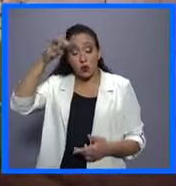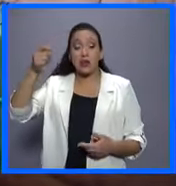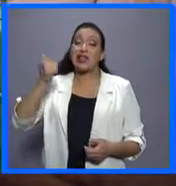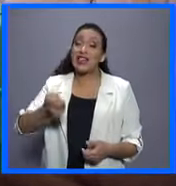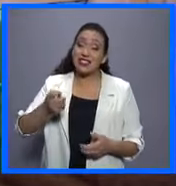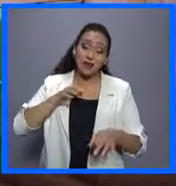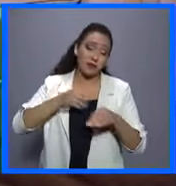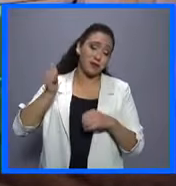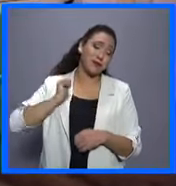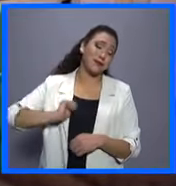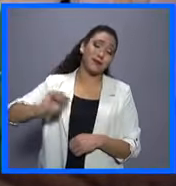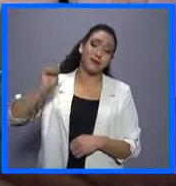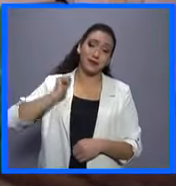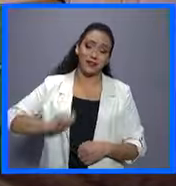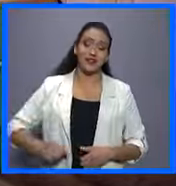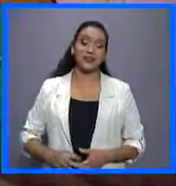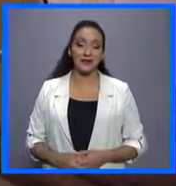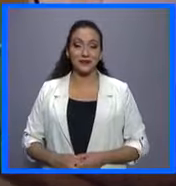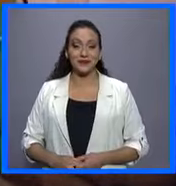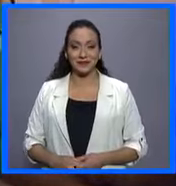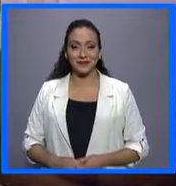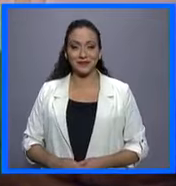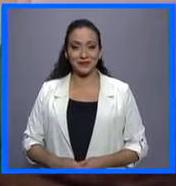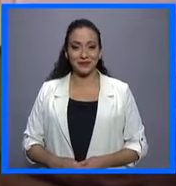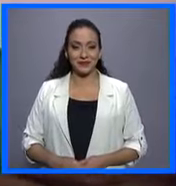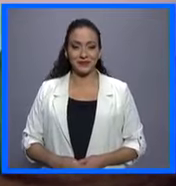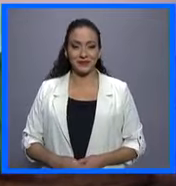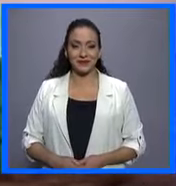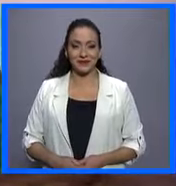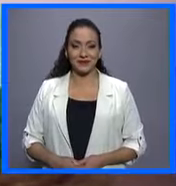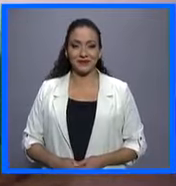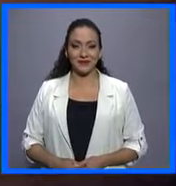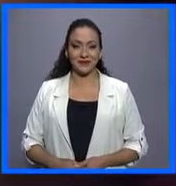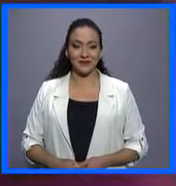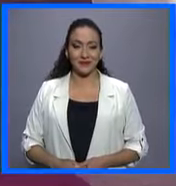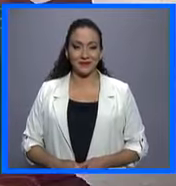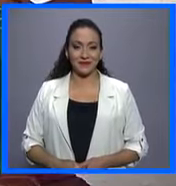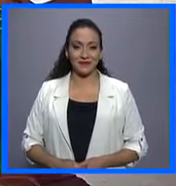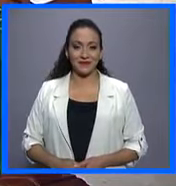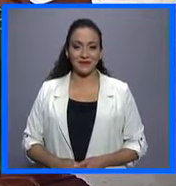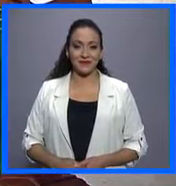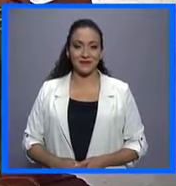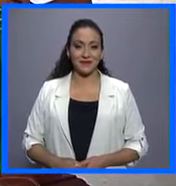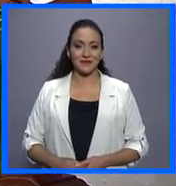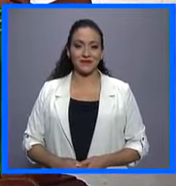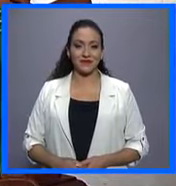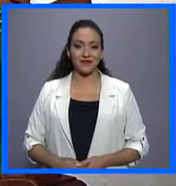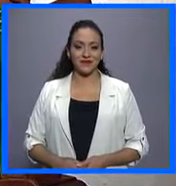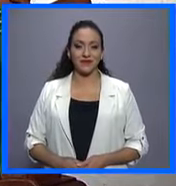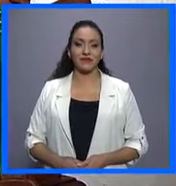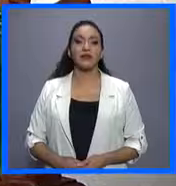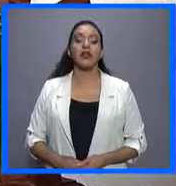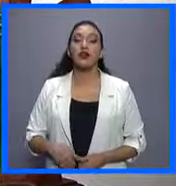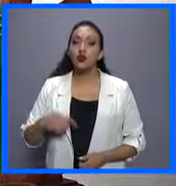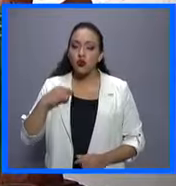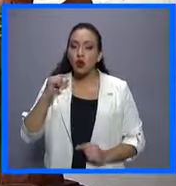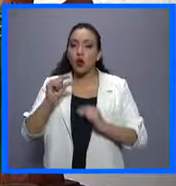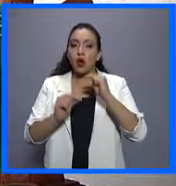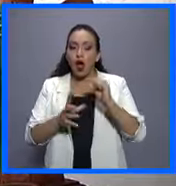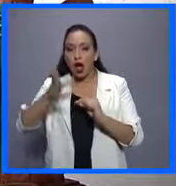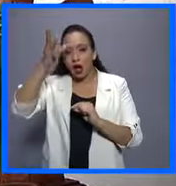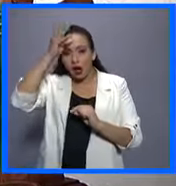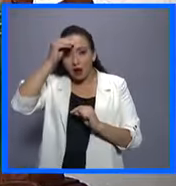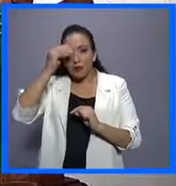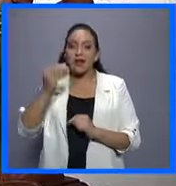ancestral. Pero aquí siéntate, mira, para que está más fijo. El medio me llevó a conocer la medicina